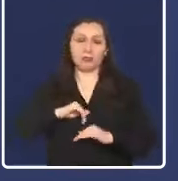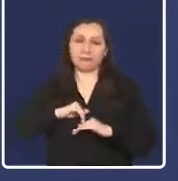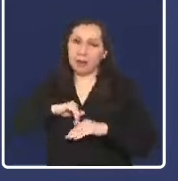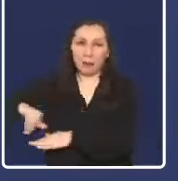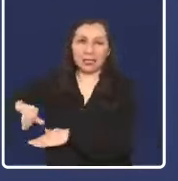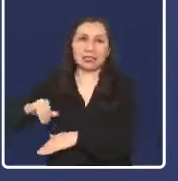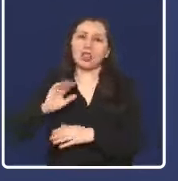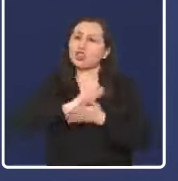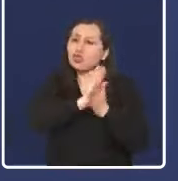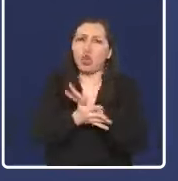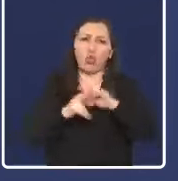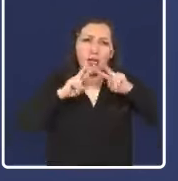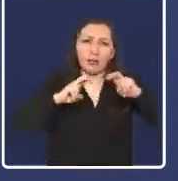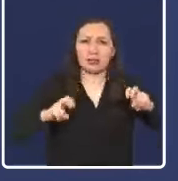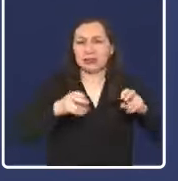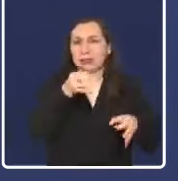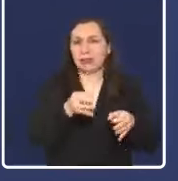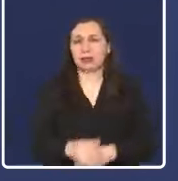tiene que investigar.